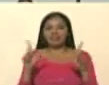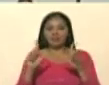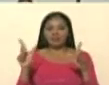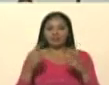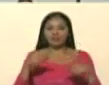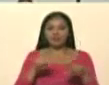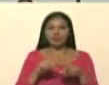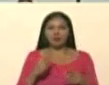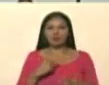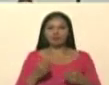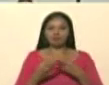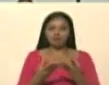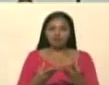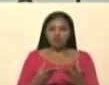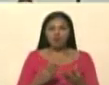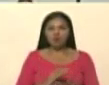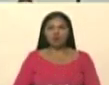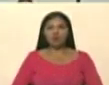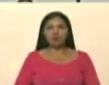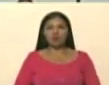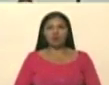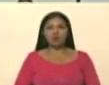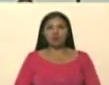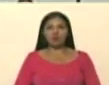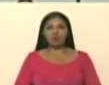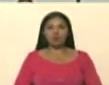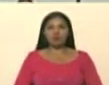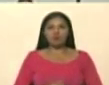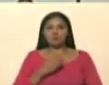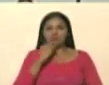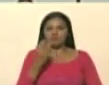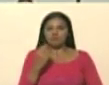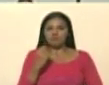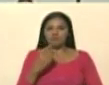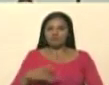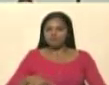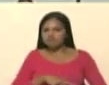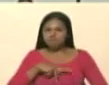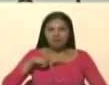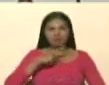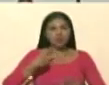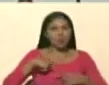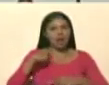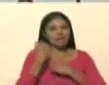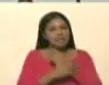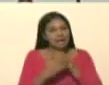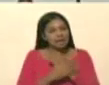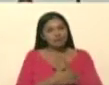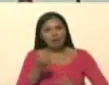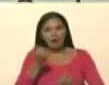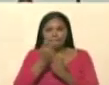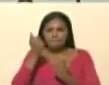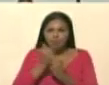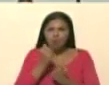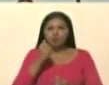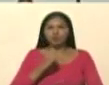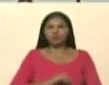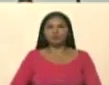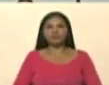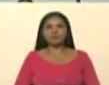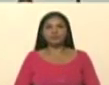dios expresiones muy fehaciente y apasionada de cariño de apoyo y solidaridad